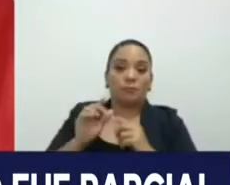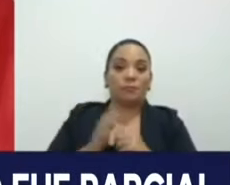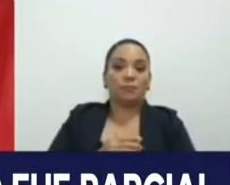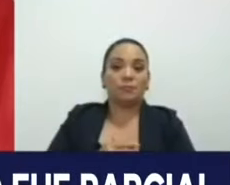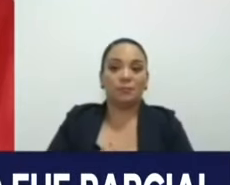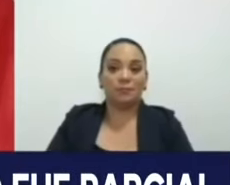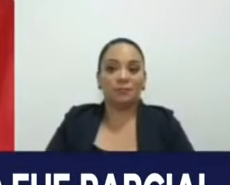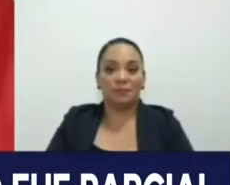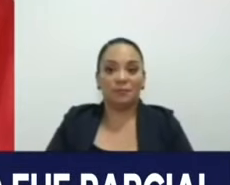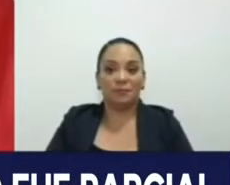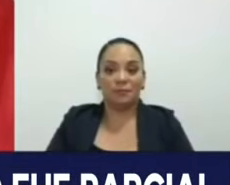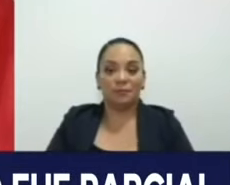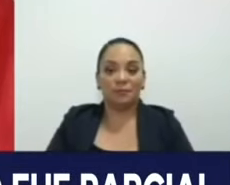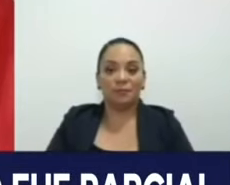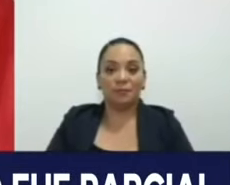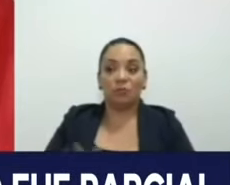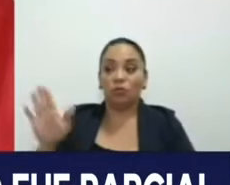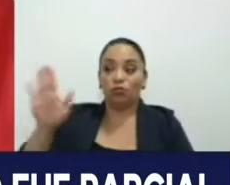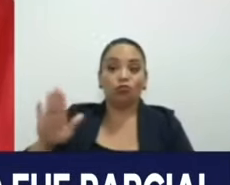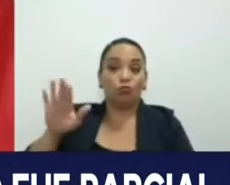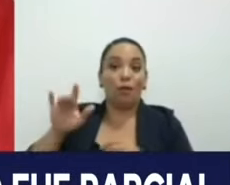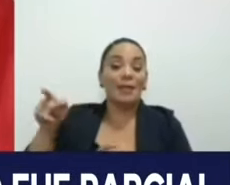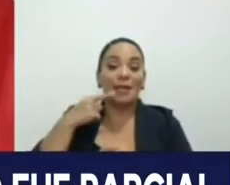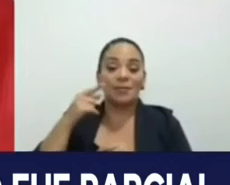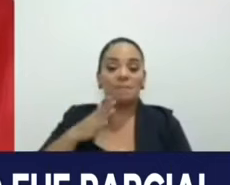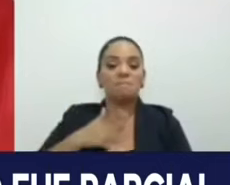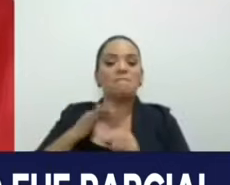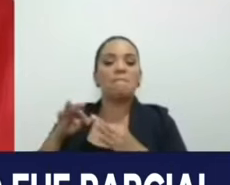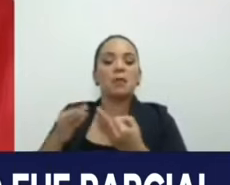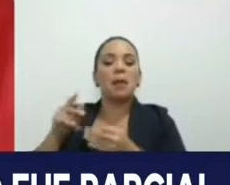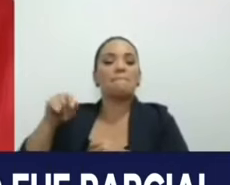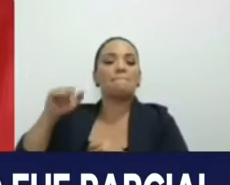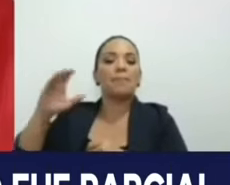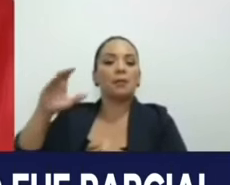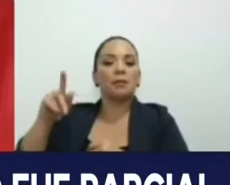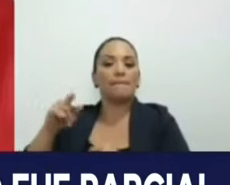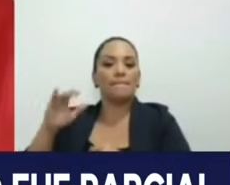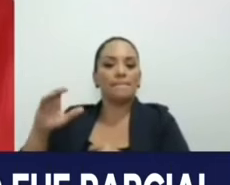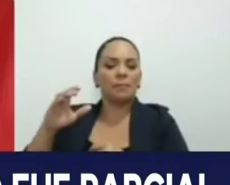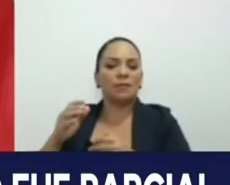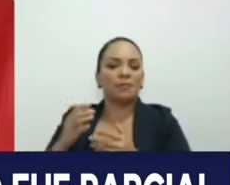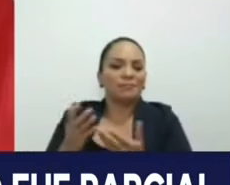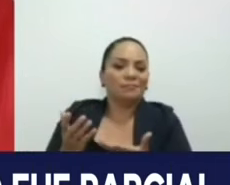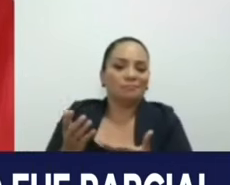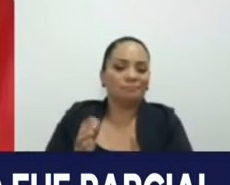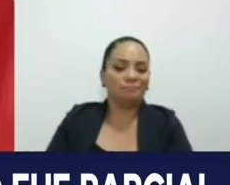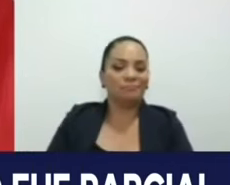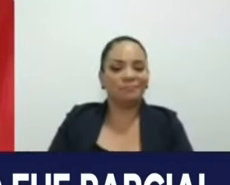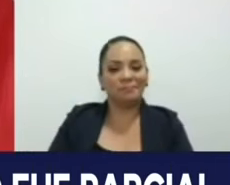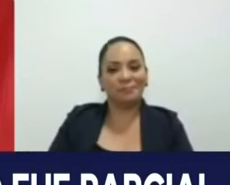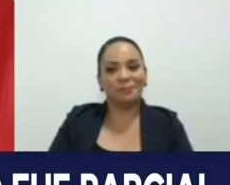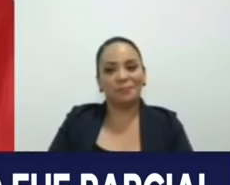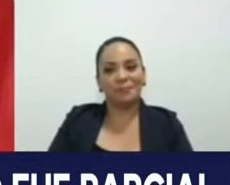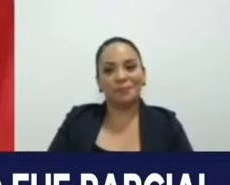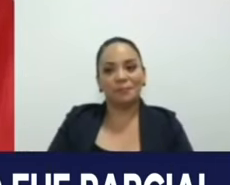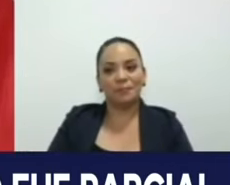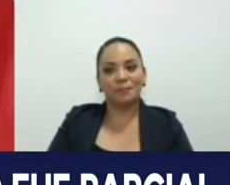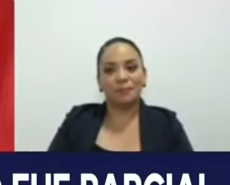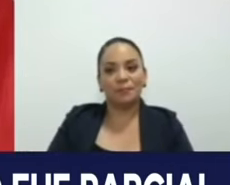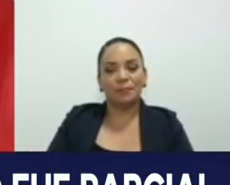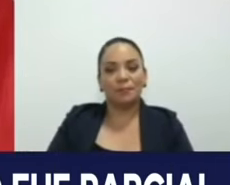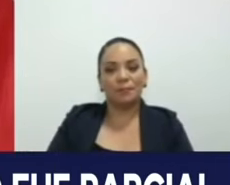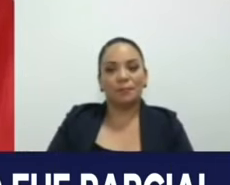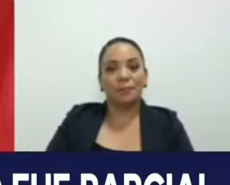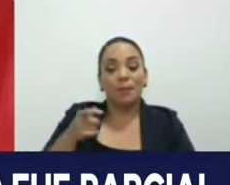somos pac y esta fue esta ruta de el arroz de